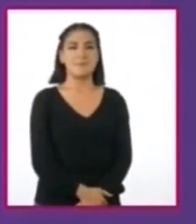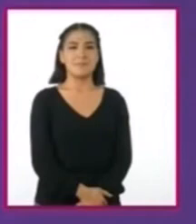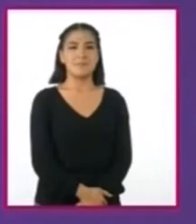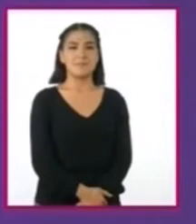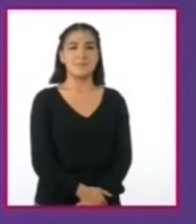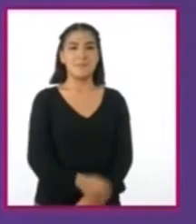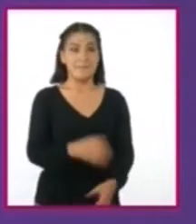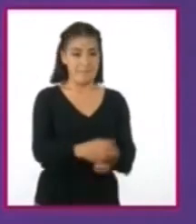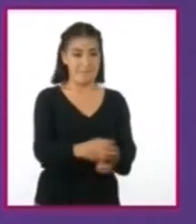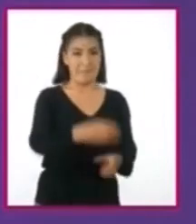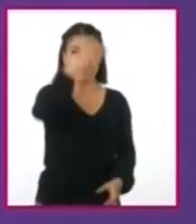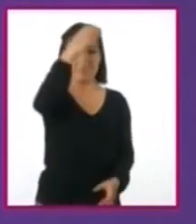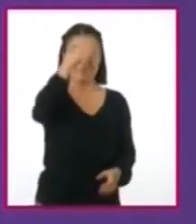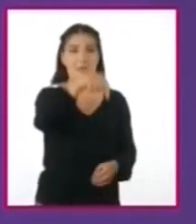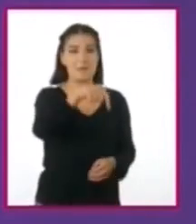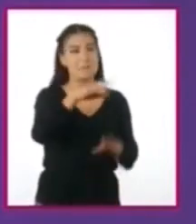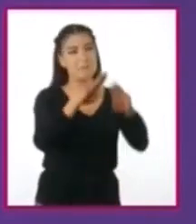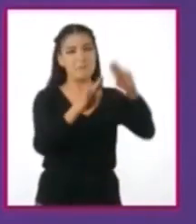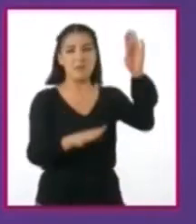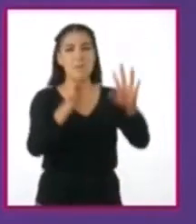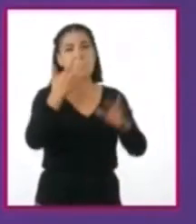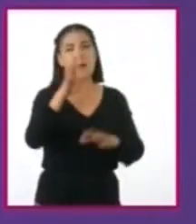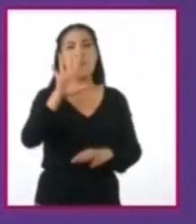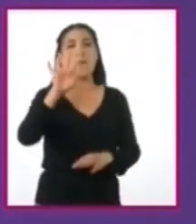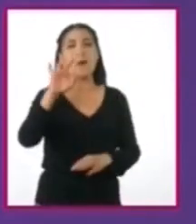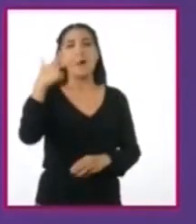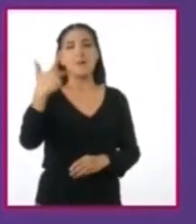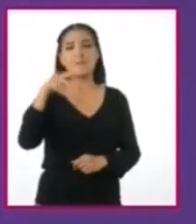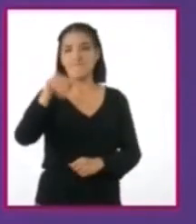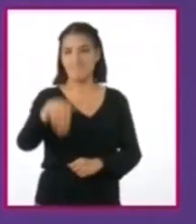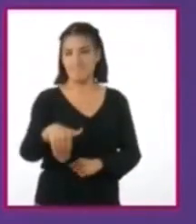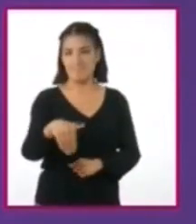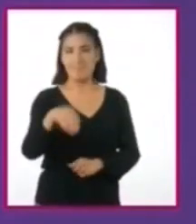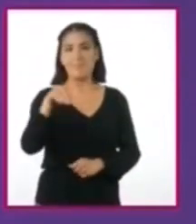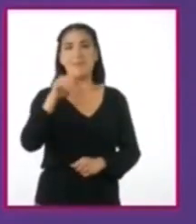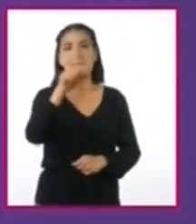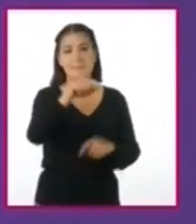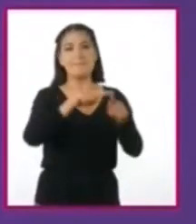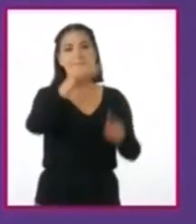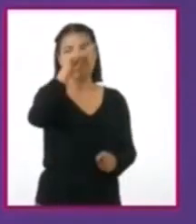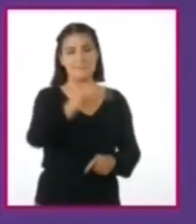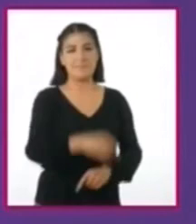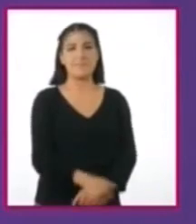El poste mide aproximadamente 48 metros.